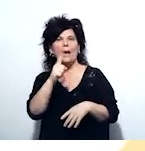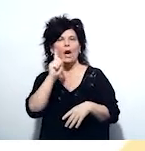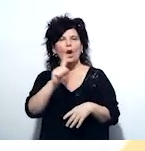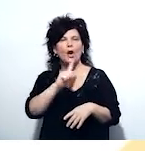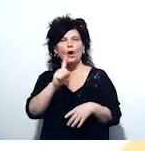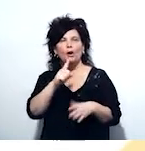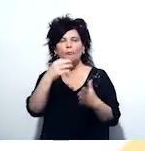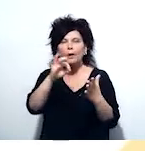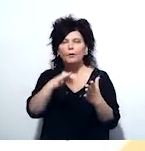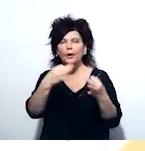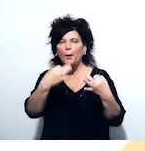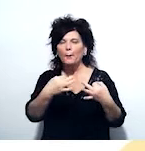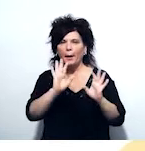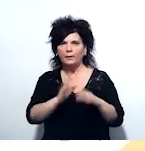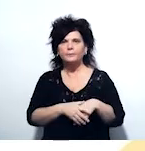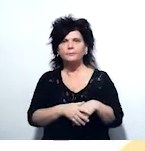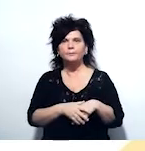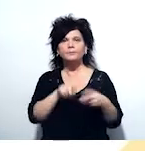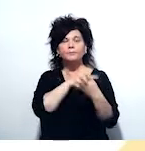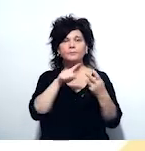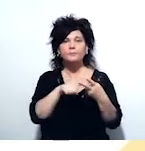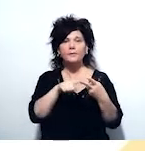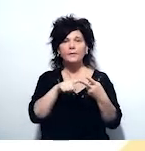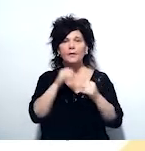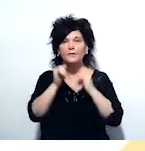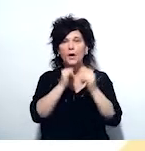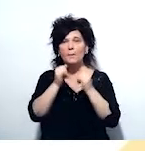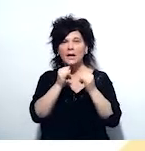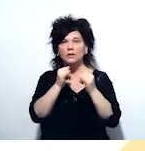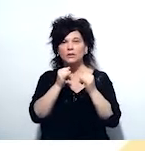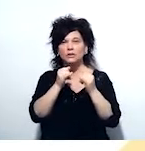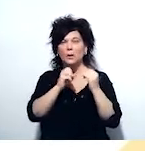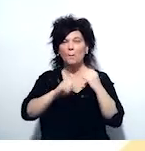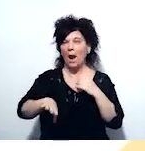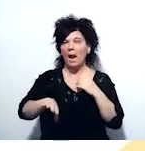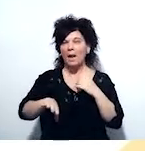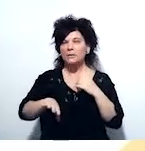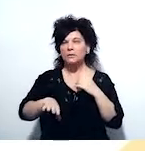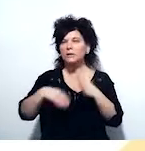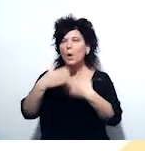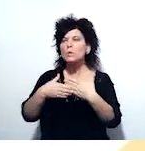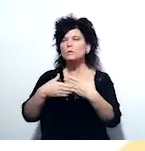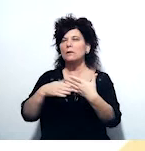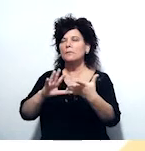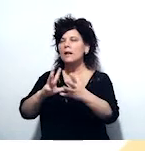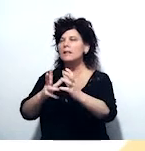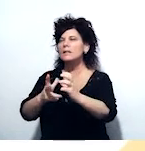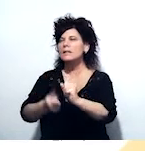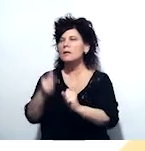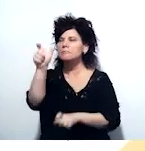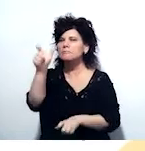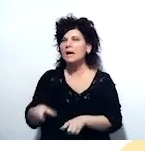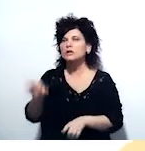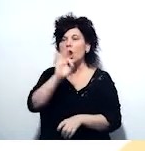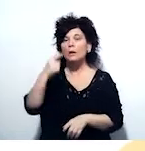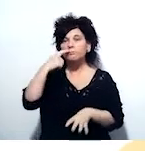propagado por internet. Y finalmente, la información maliciosa basada en realidad y usada para causar daño a alguien o